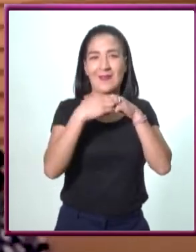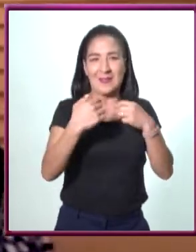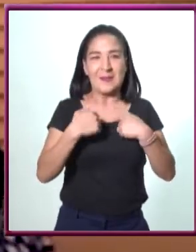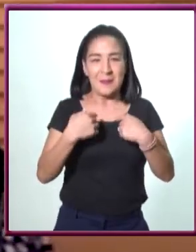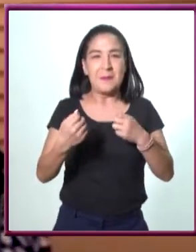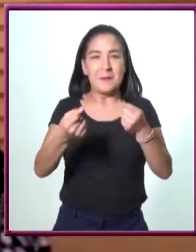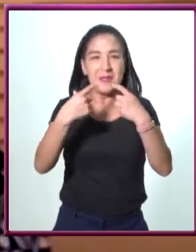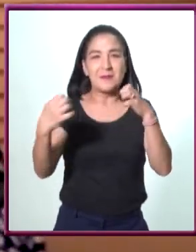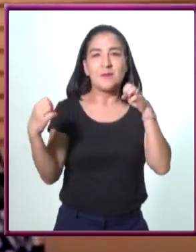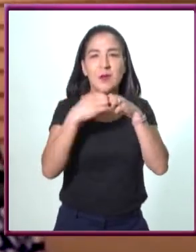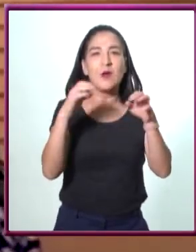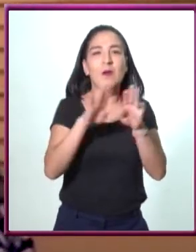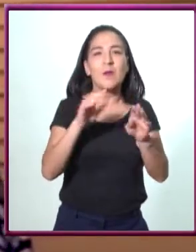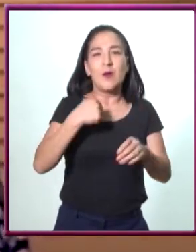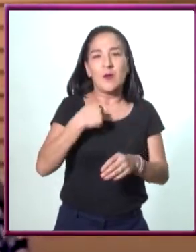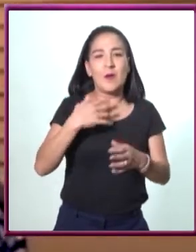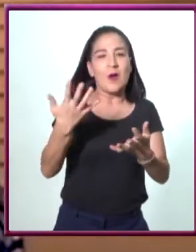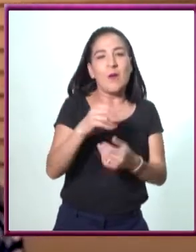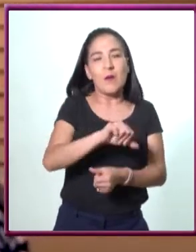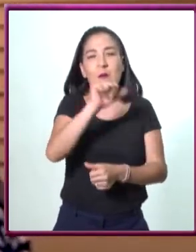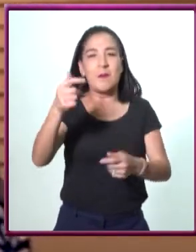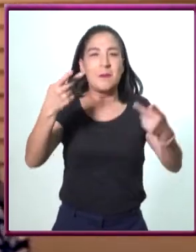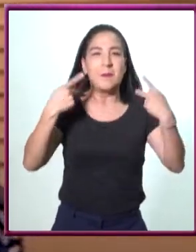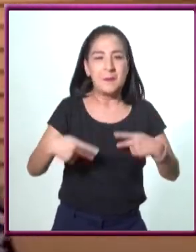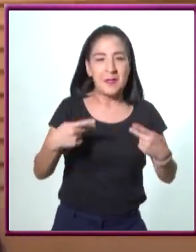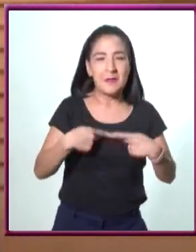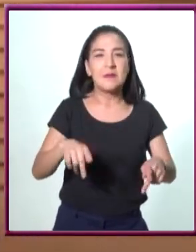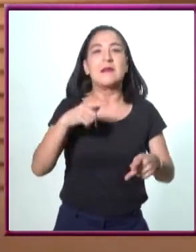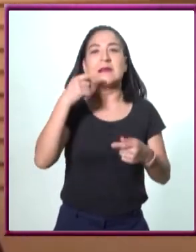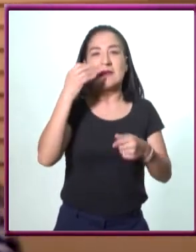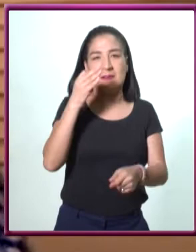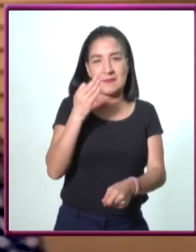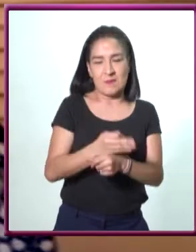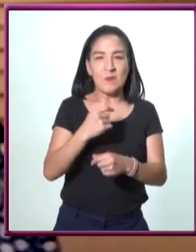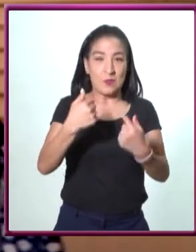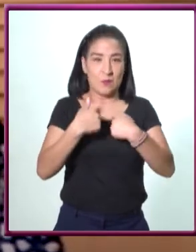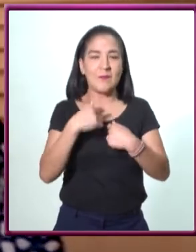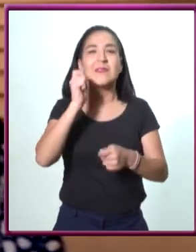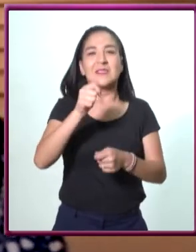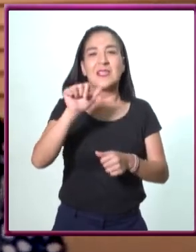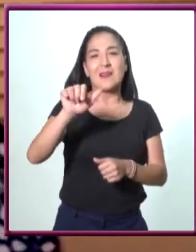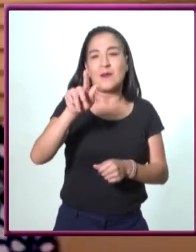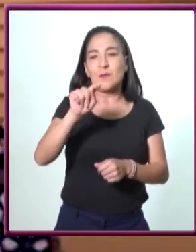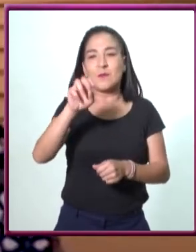Porque ahí yo estoy induciendo a otra persona que tenga una idea falsa. Acá es autoengaño.